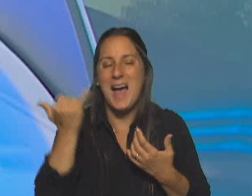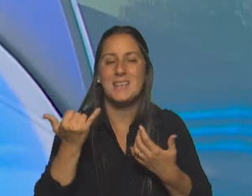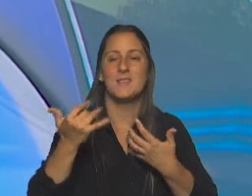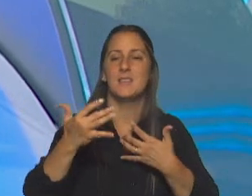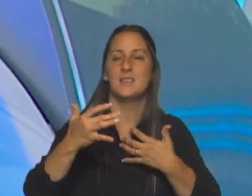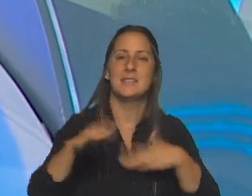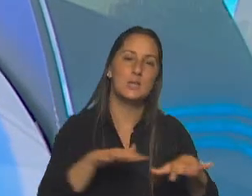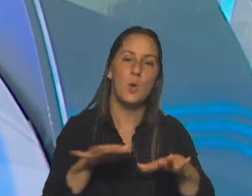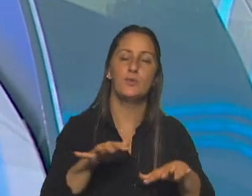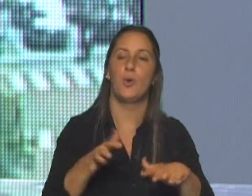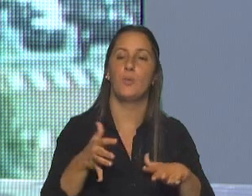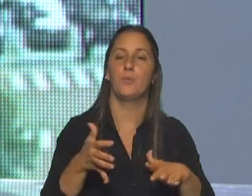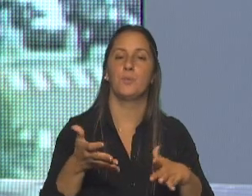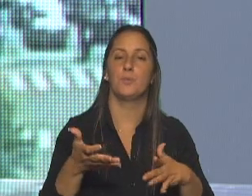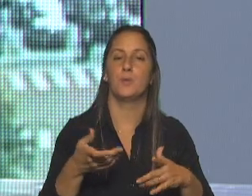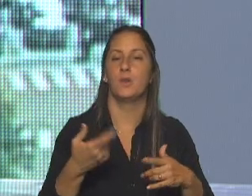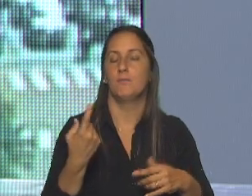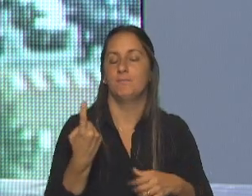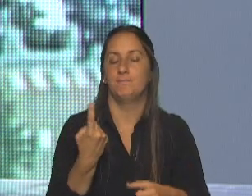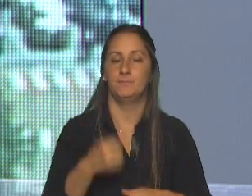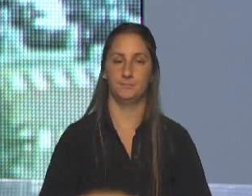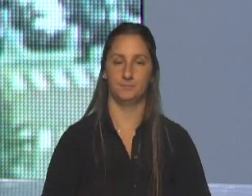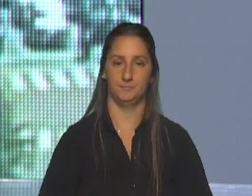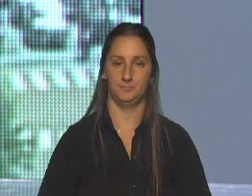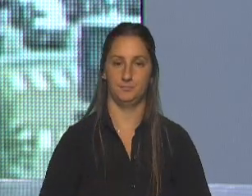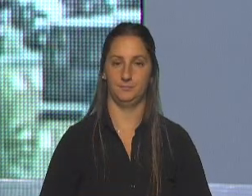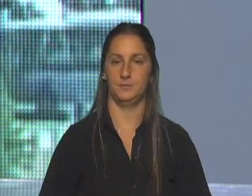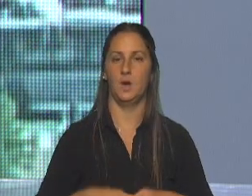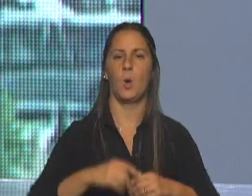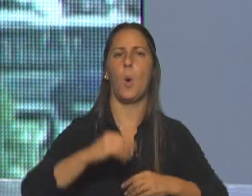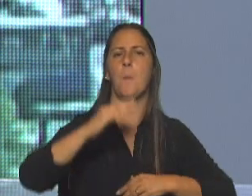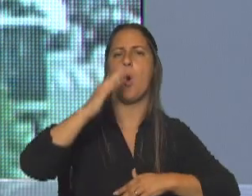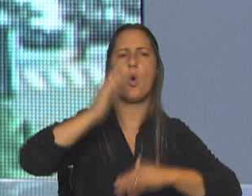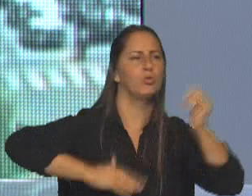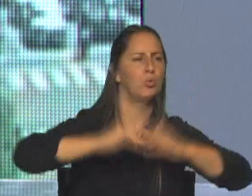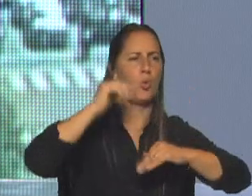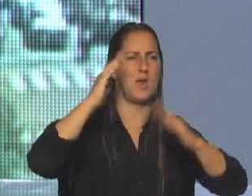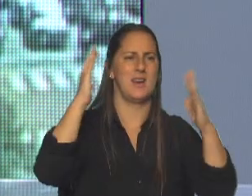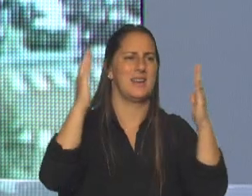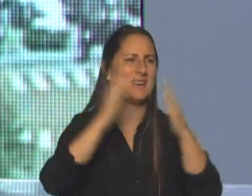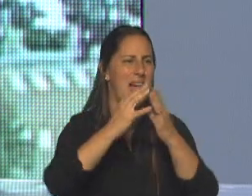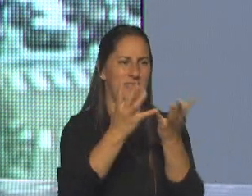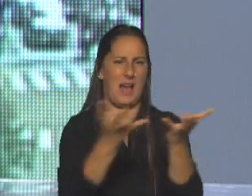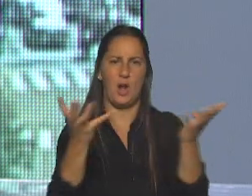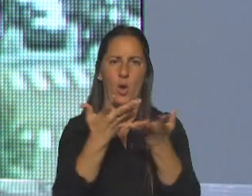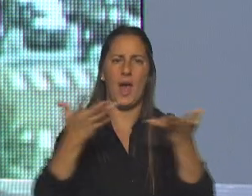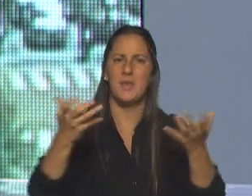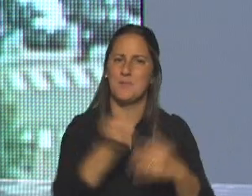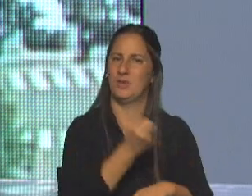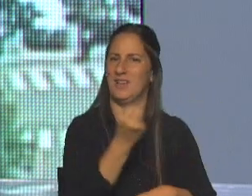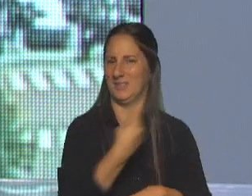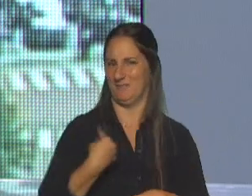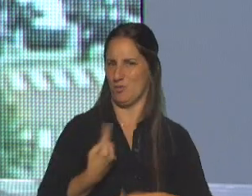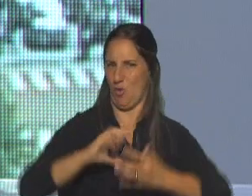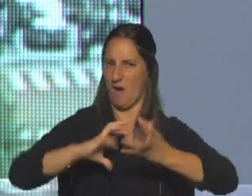tenemos que construir un complejo inmobiliario. Entonces, esas cosas han permitido